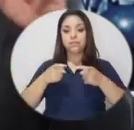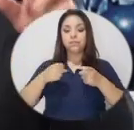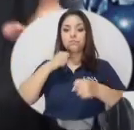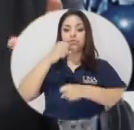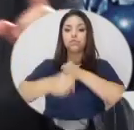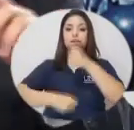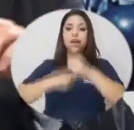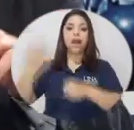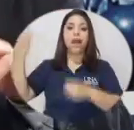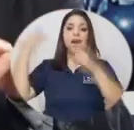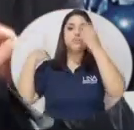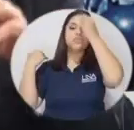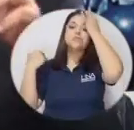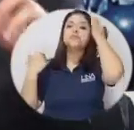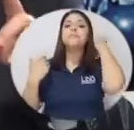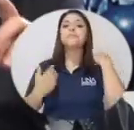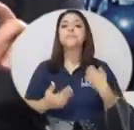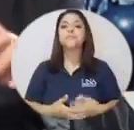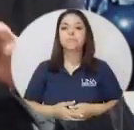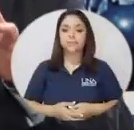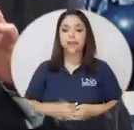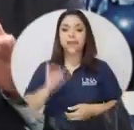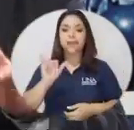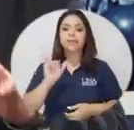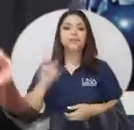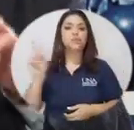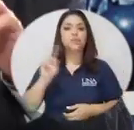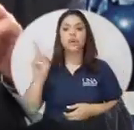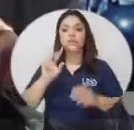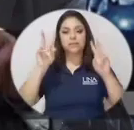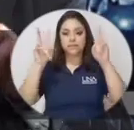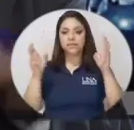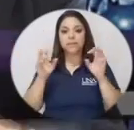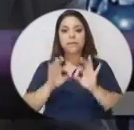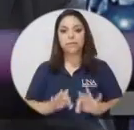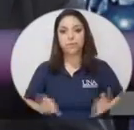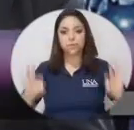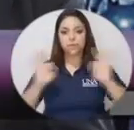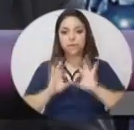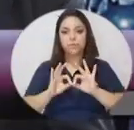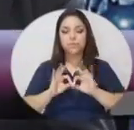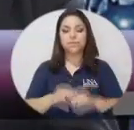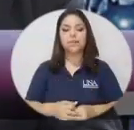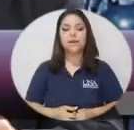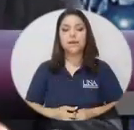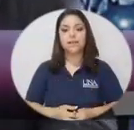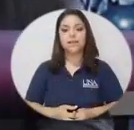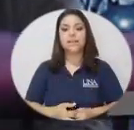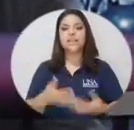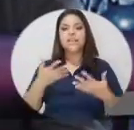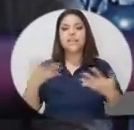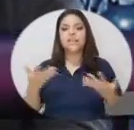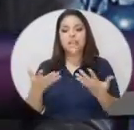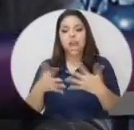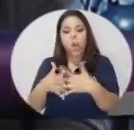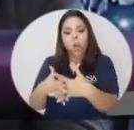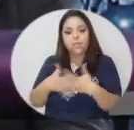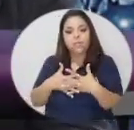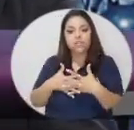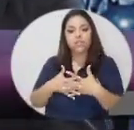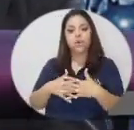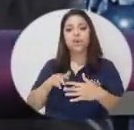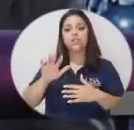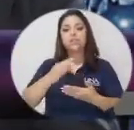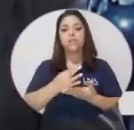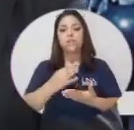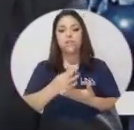hace muchos años y recientemente algún presidente, ya eso no va a ser el tema fundamental. Y va a ser la contención en su